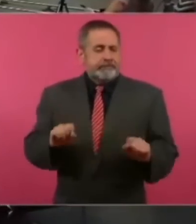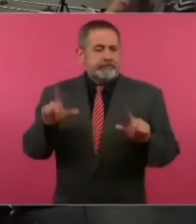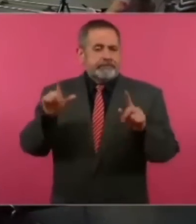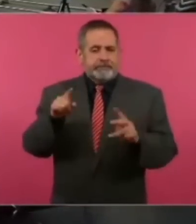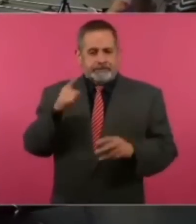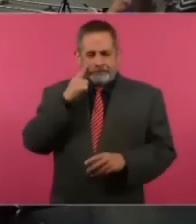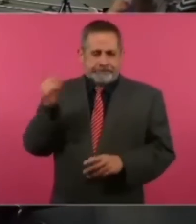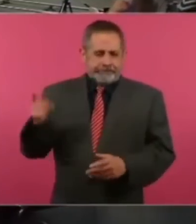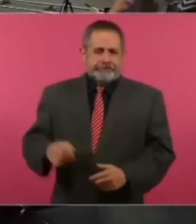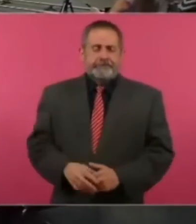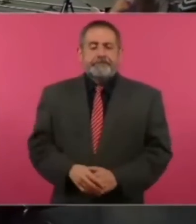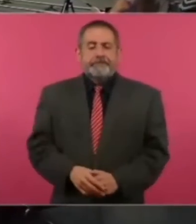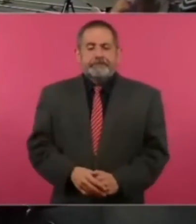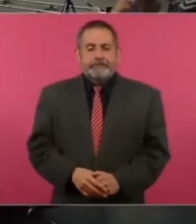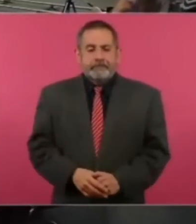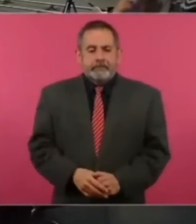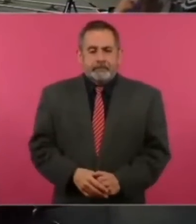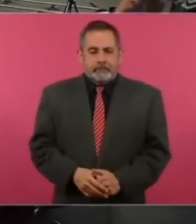fíjense